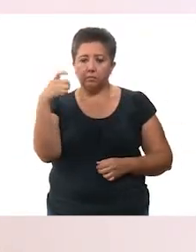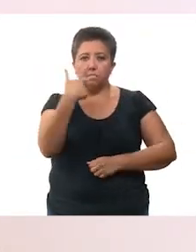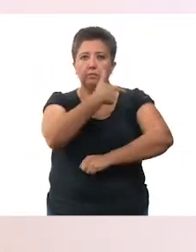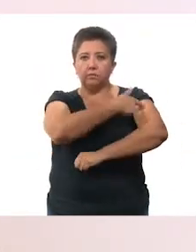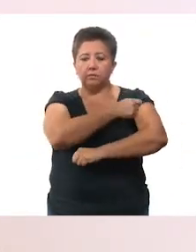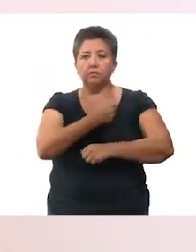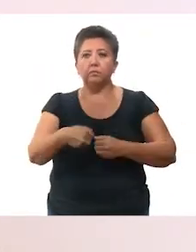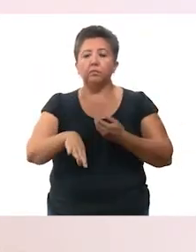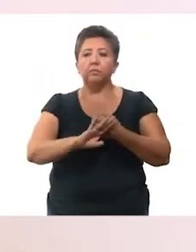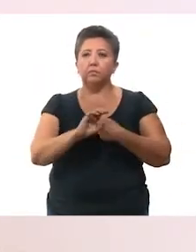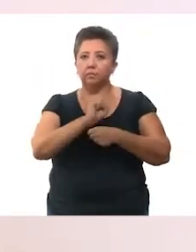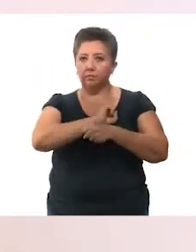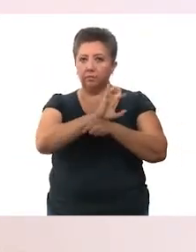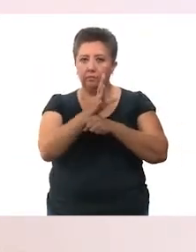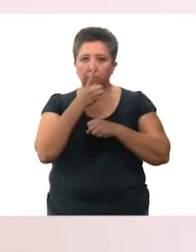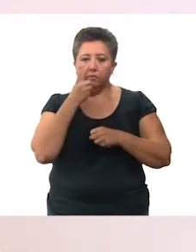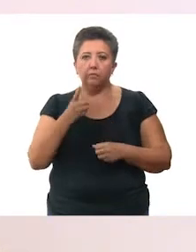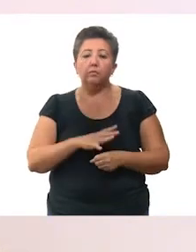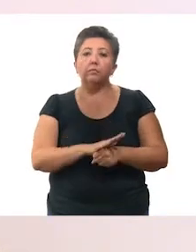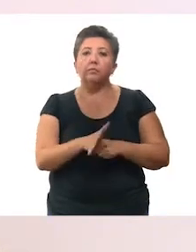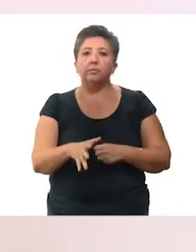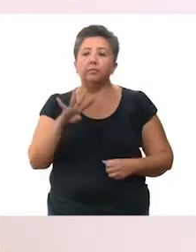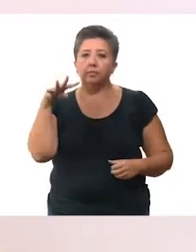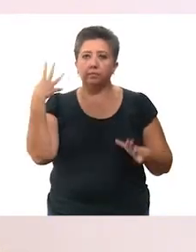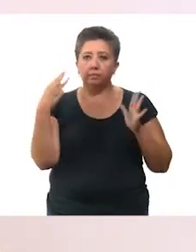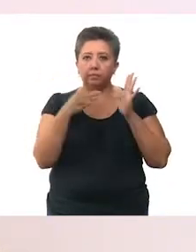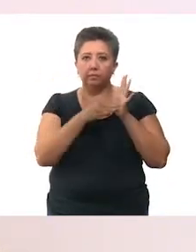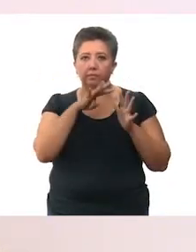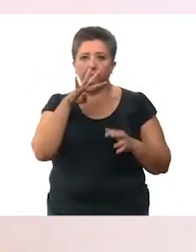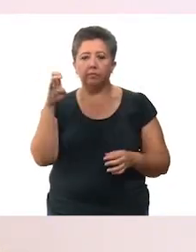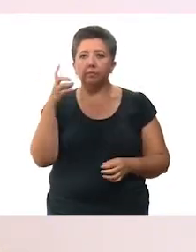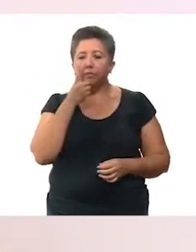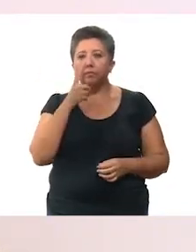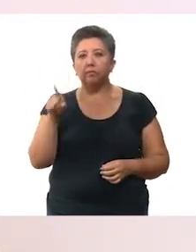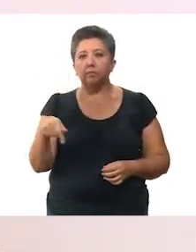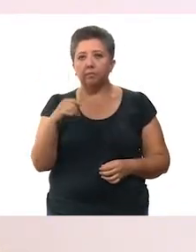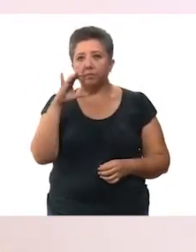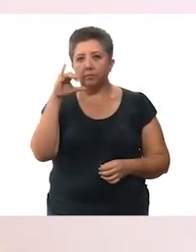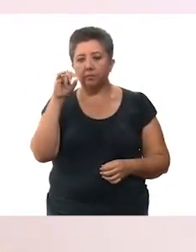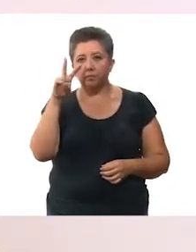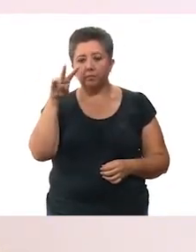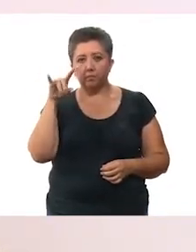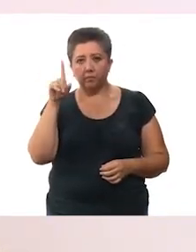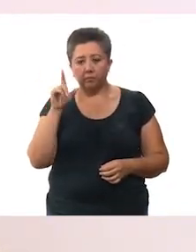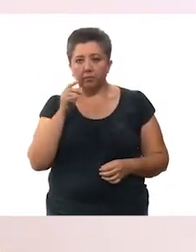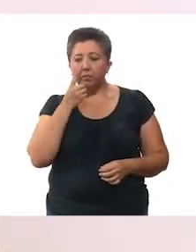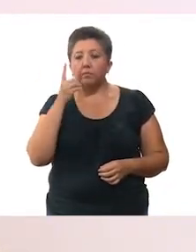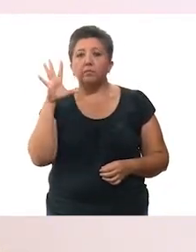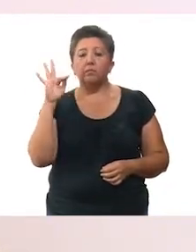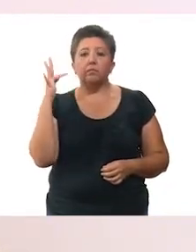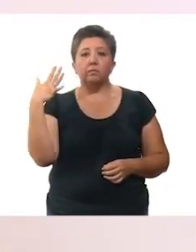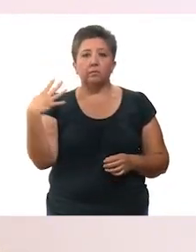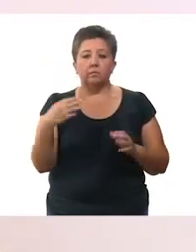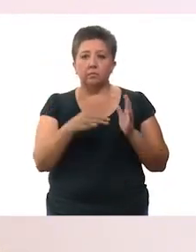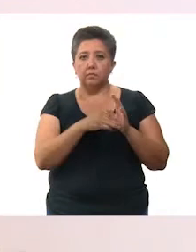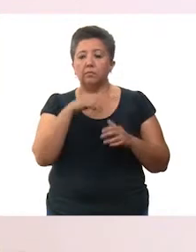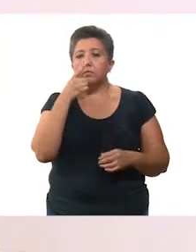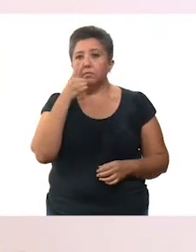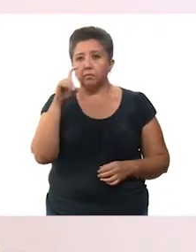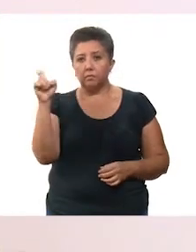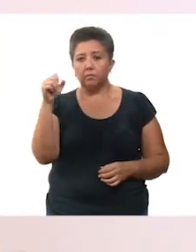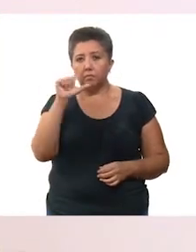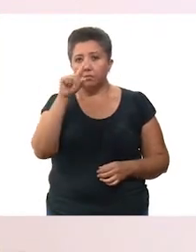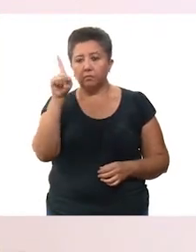de vacunas contra el coronavirus, de los cuales 14.400 son Sinovac y 44.100